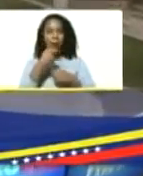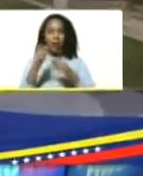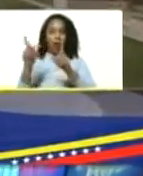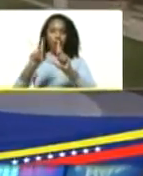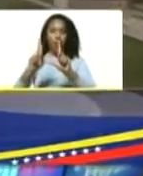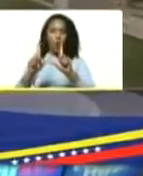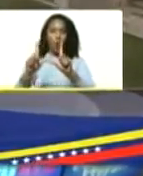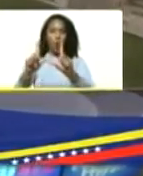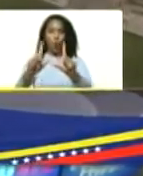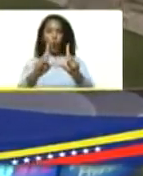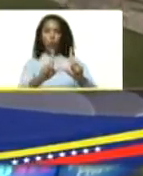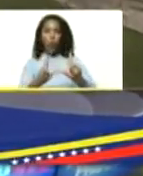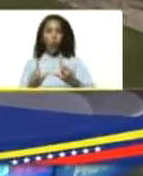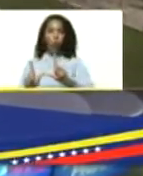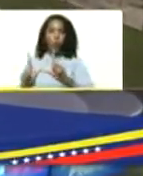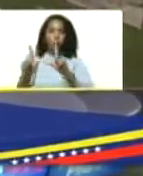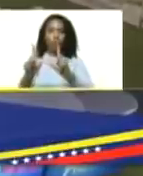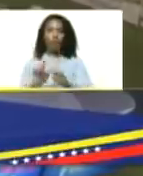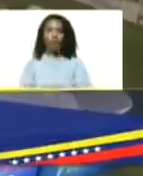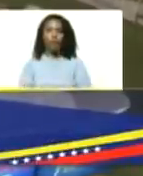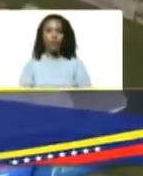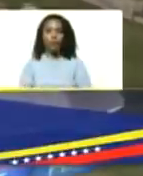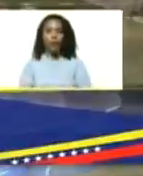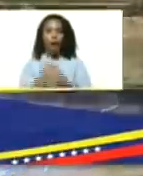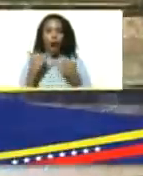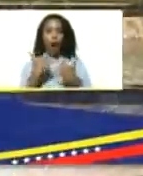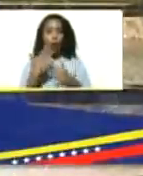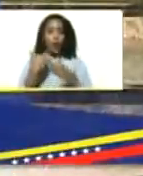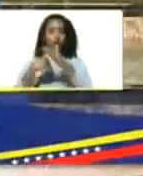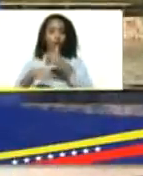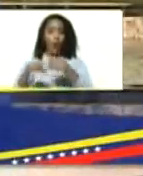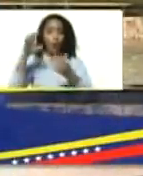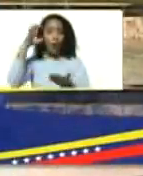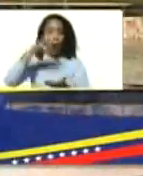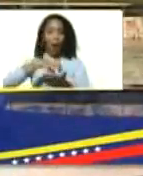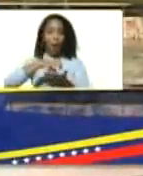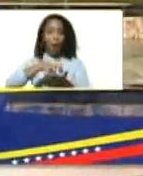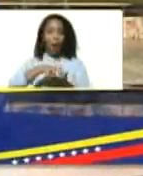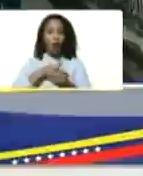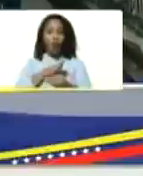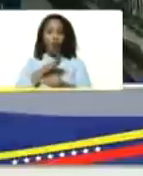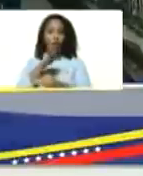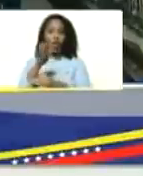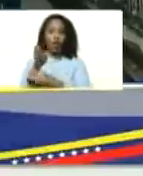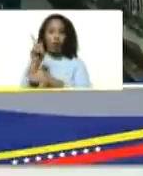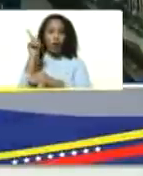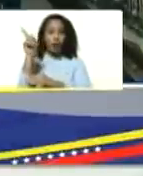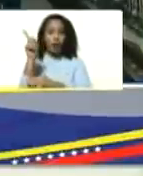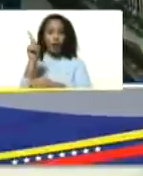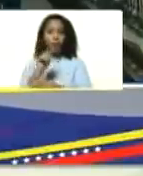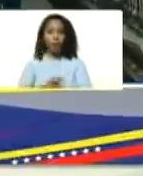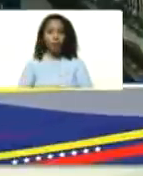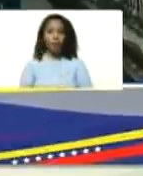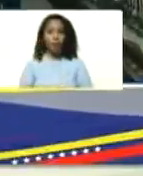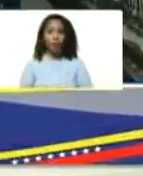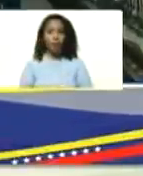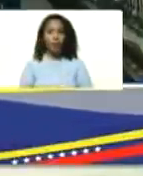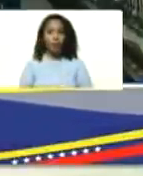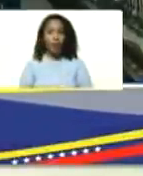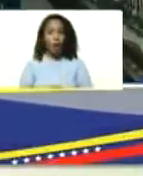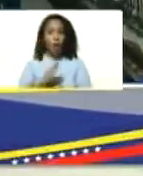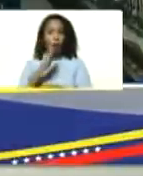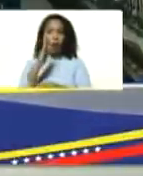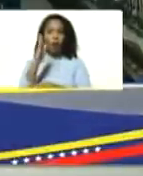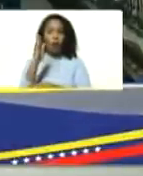bella bueno nos vamos para aragua estuvimos allá en el oriente nos fuimos al